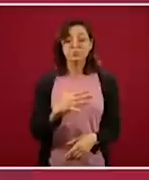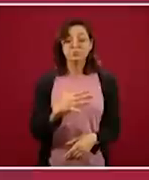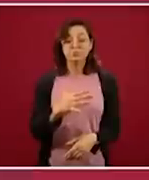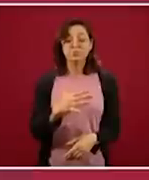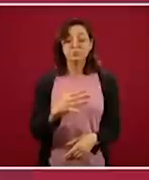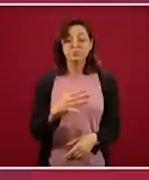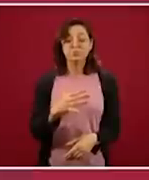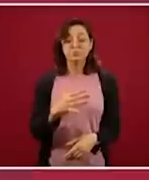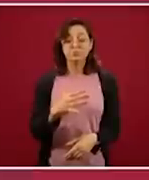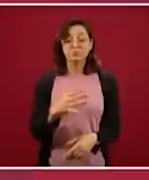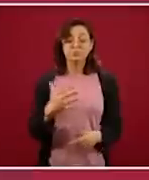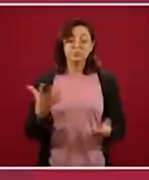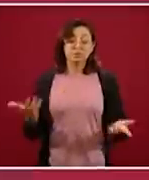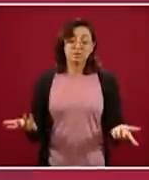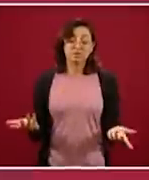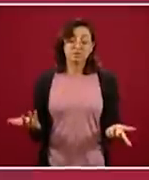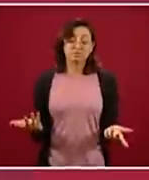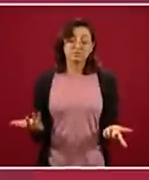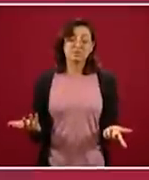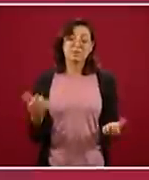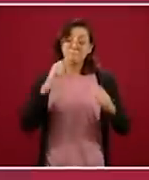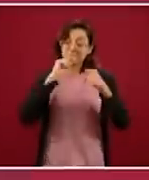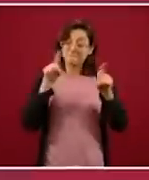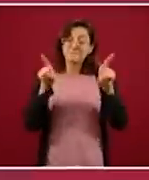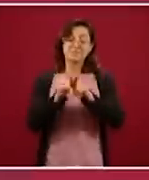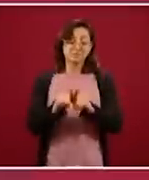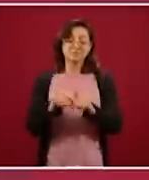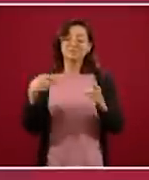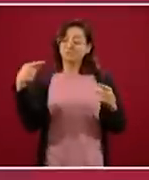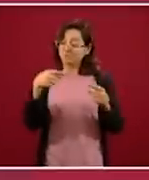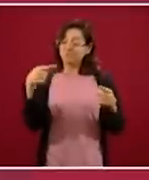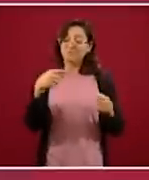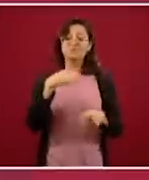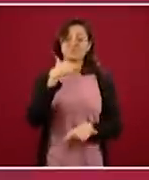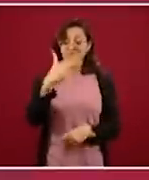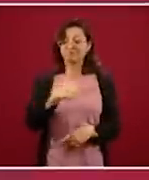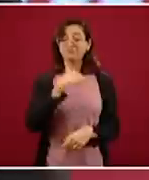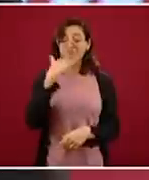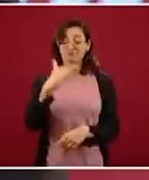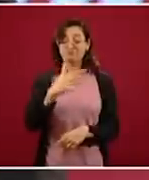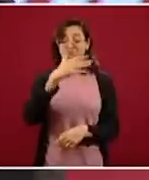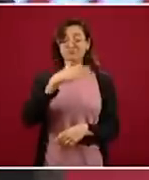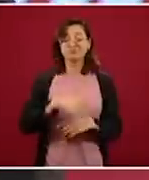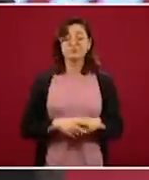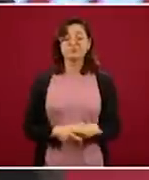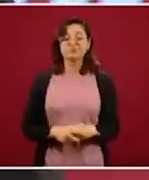es esto también corrupción. No solo